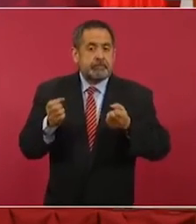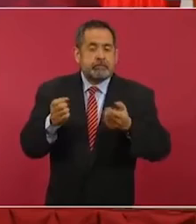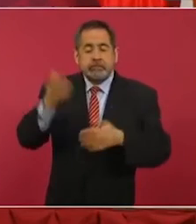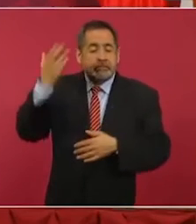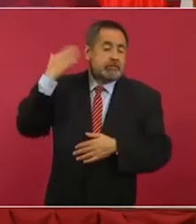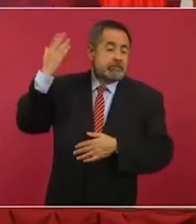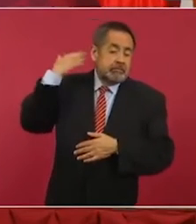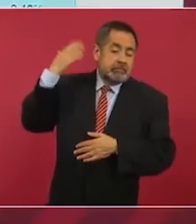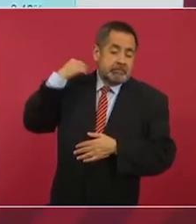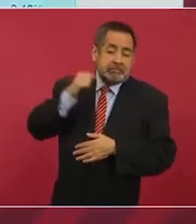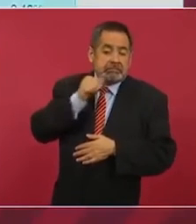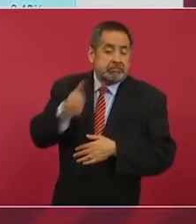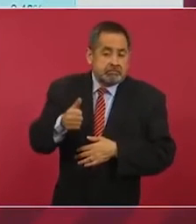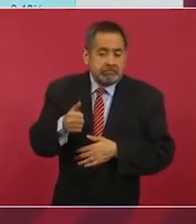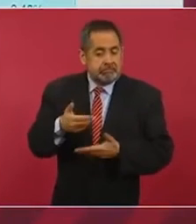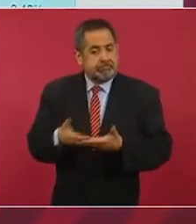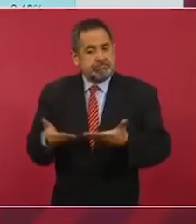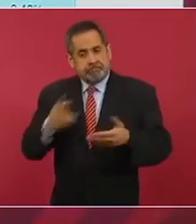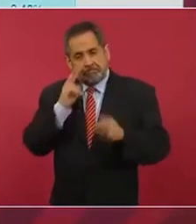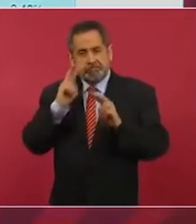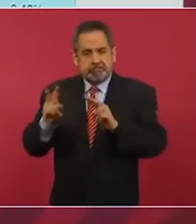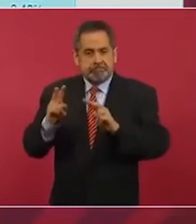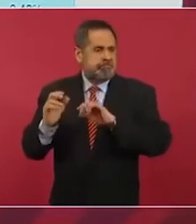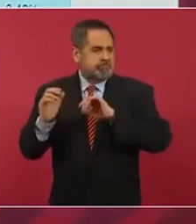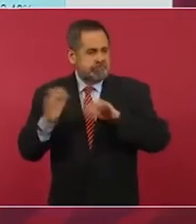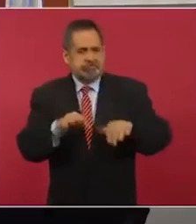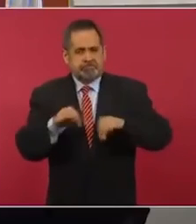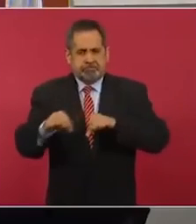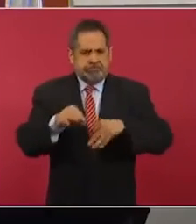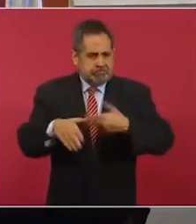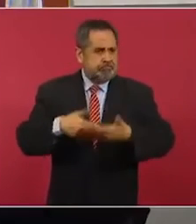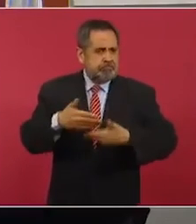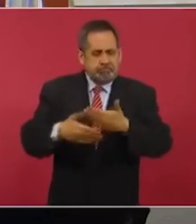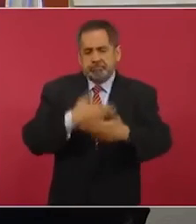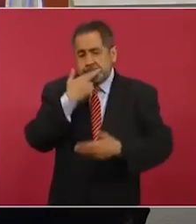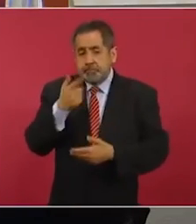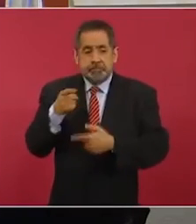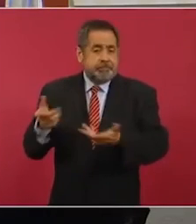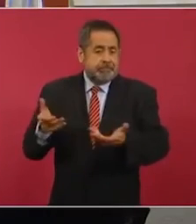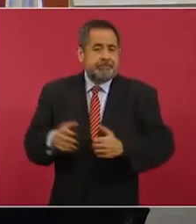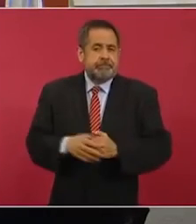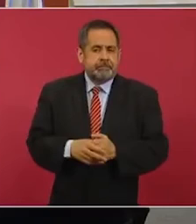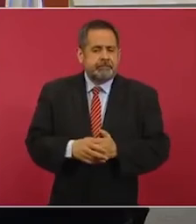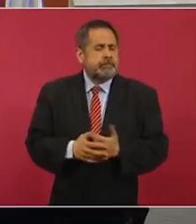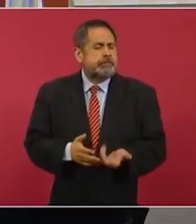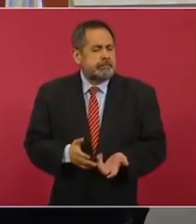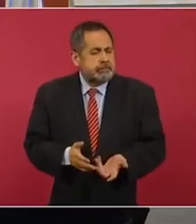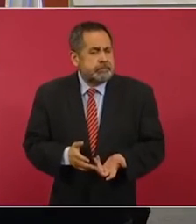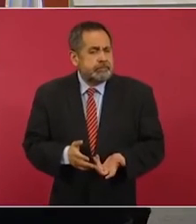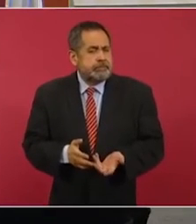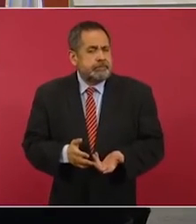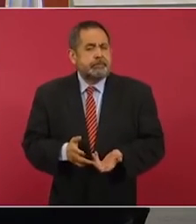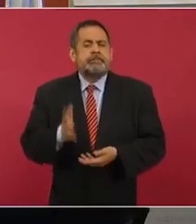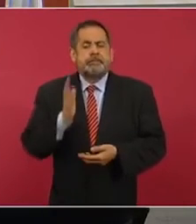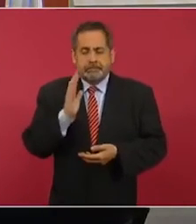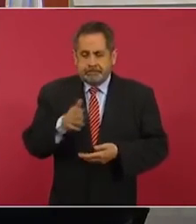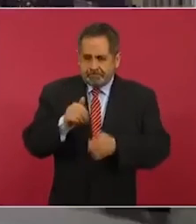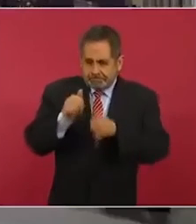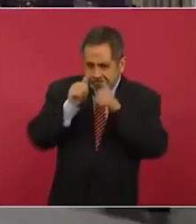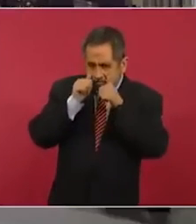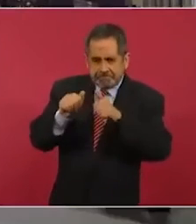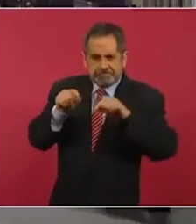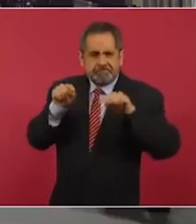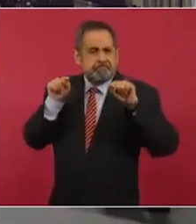¿cuándo iban a estar con empleo? Porque se está atendiendo